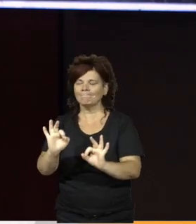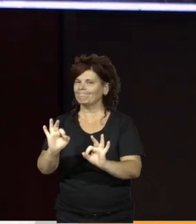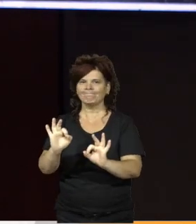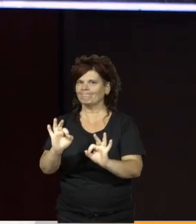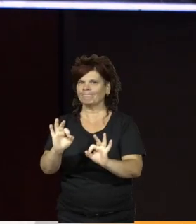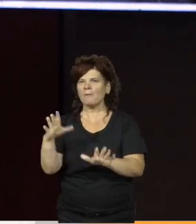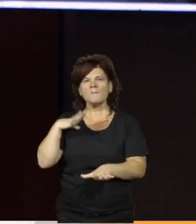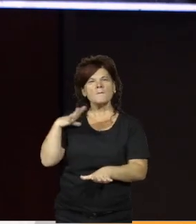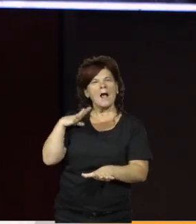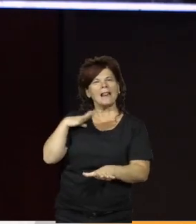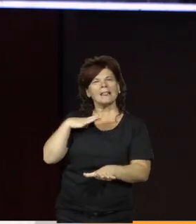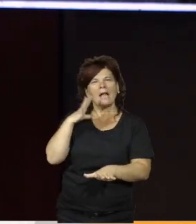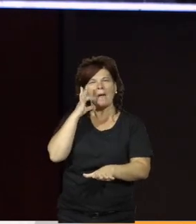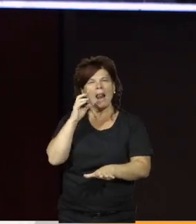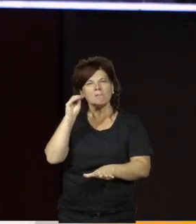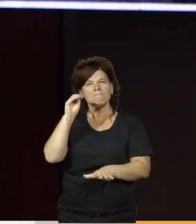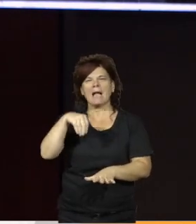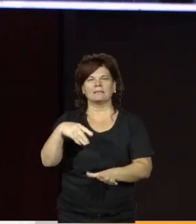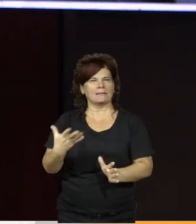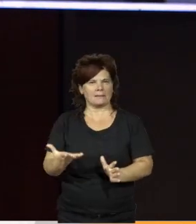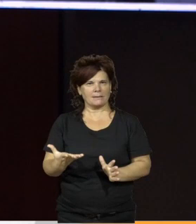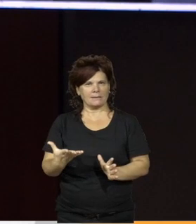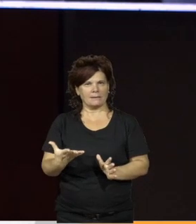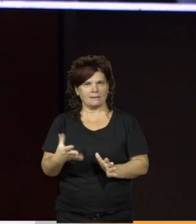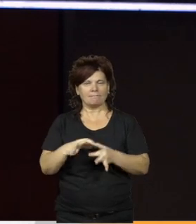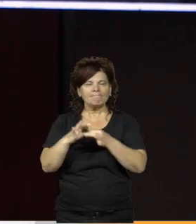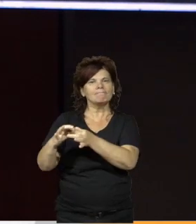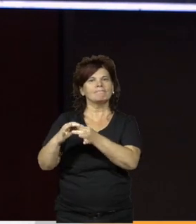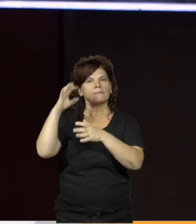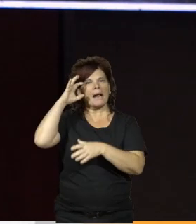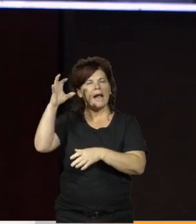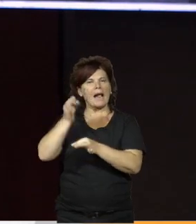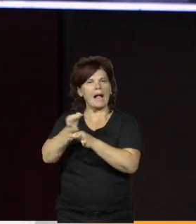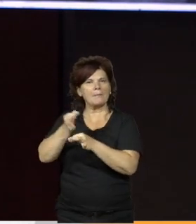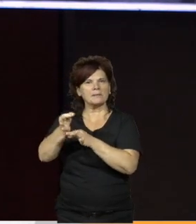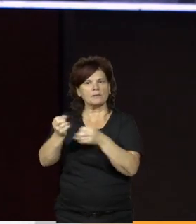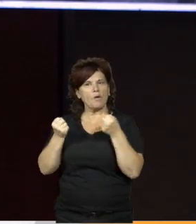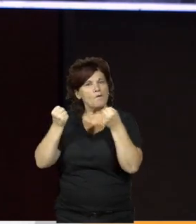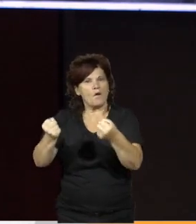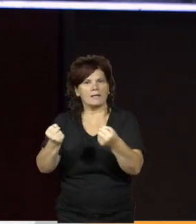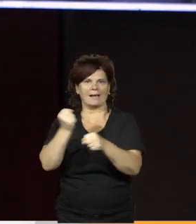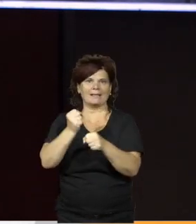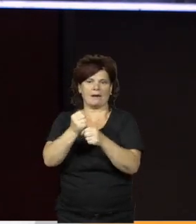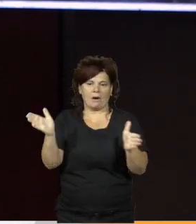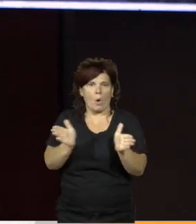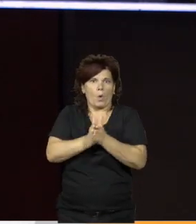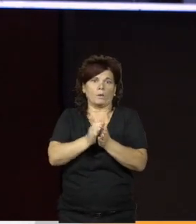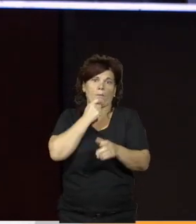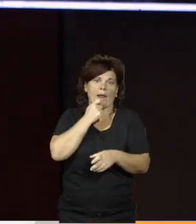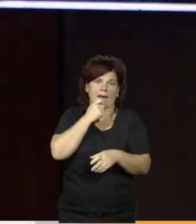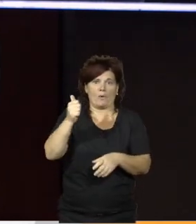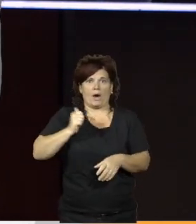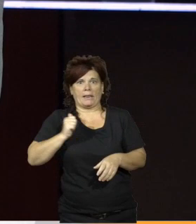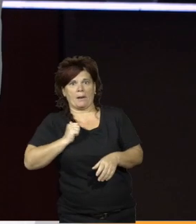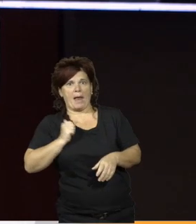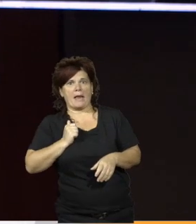pata importante o varias patas más que necesitaba, que era la capacitación de las fuerzas que colaboraban con nosotros, como la Gendarmería, como la